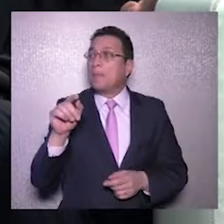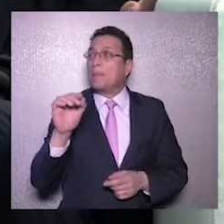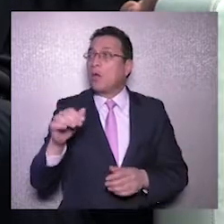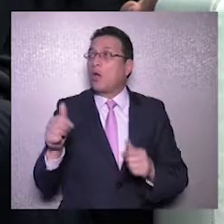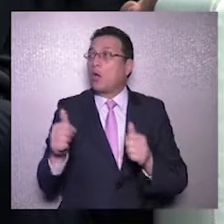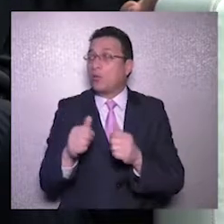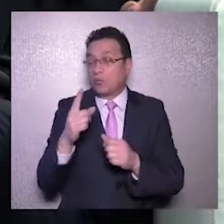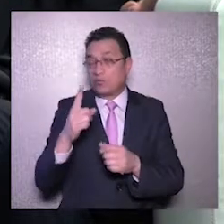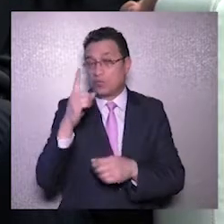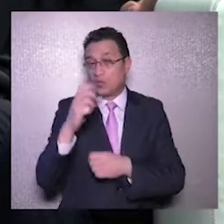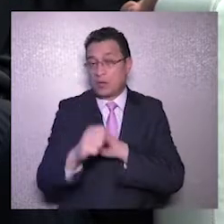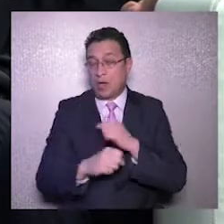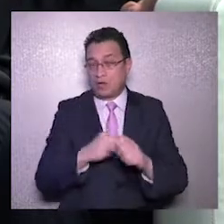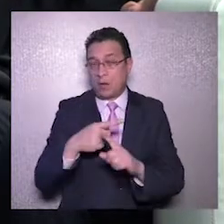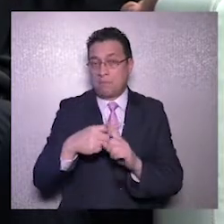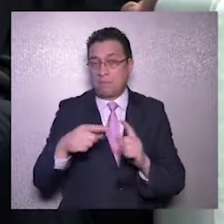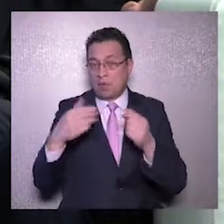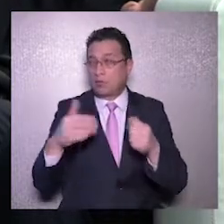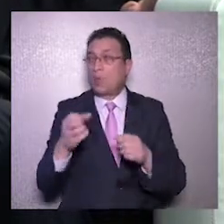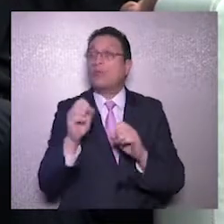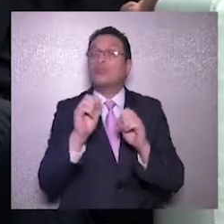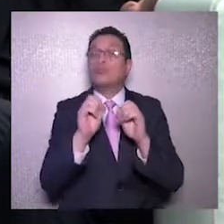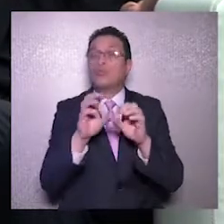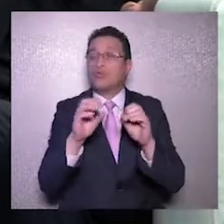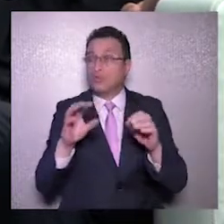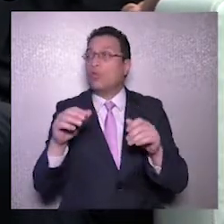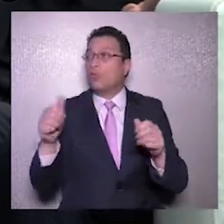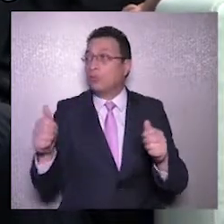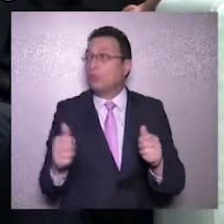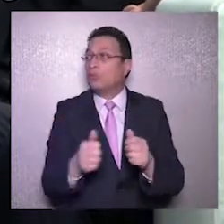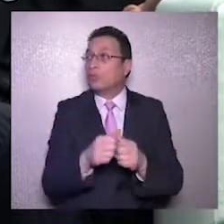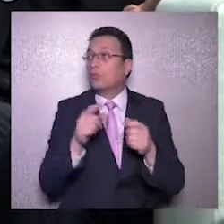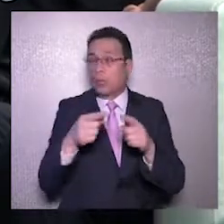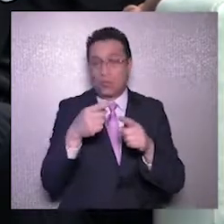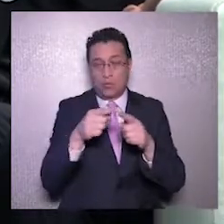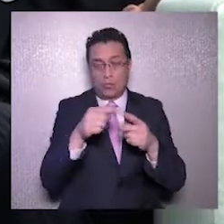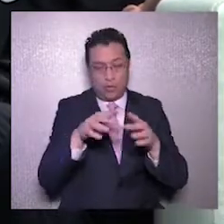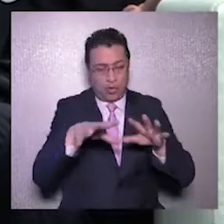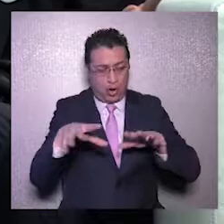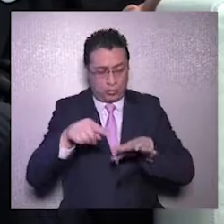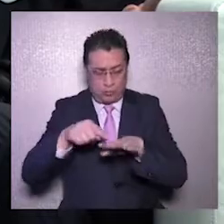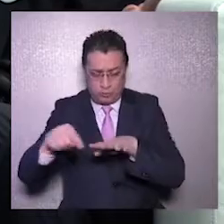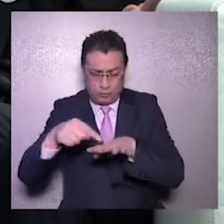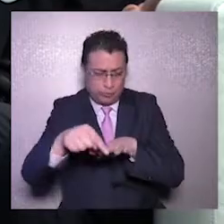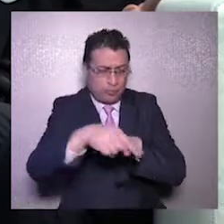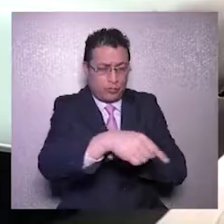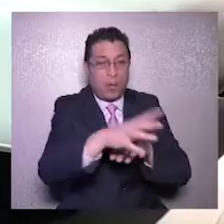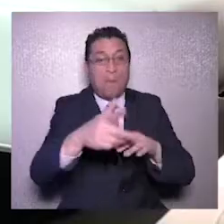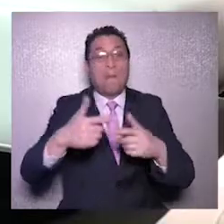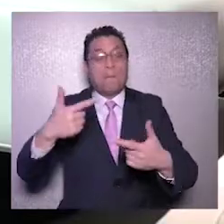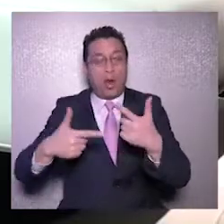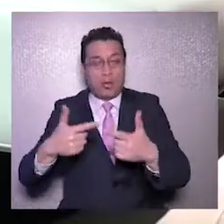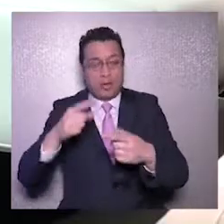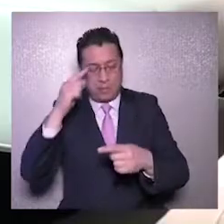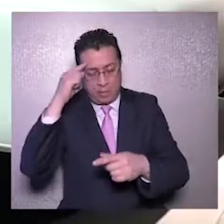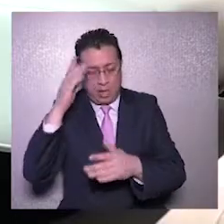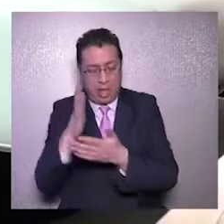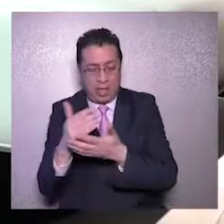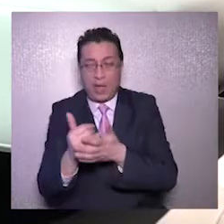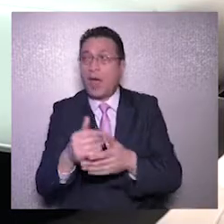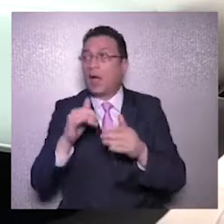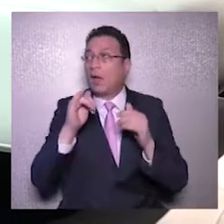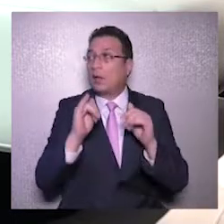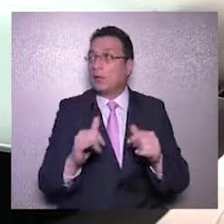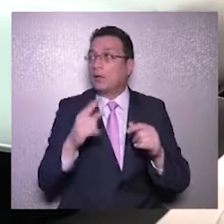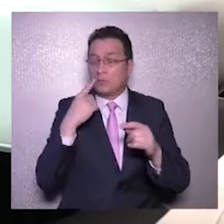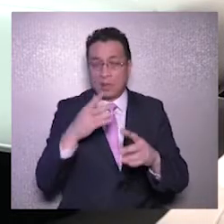trabajo un año y medio de un grupo muy numeroso que representó todo este amplio espectro, digamos, político, ideológico, y